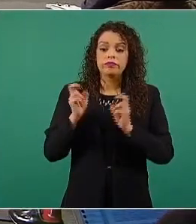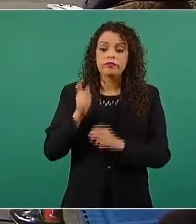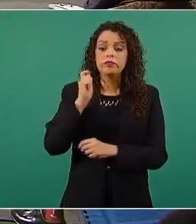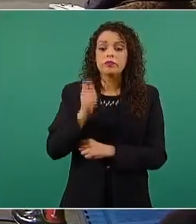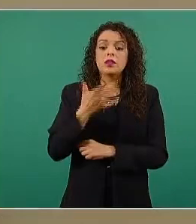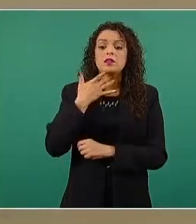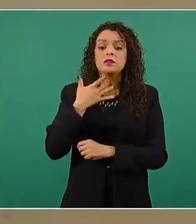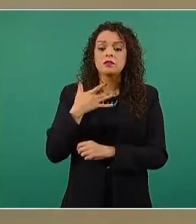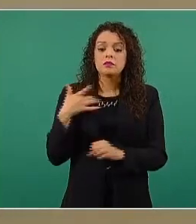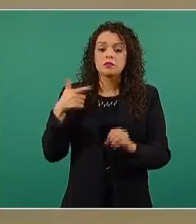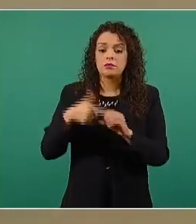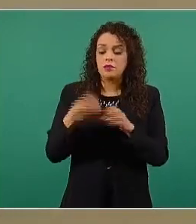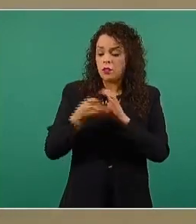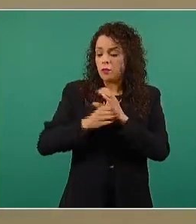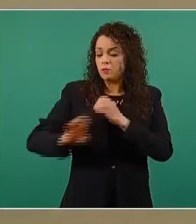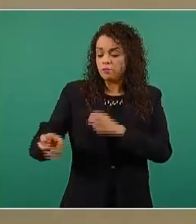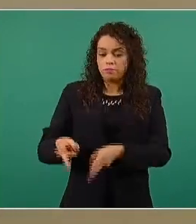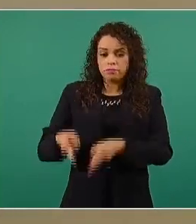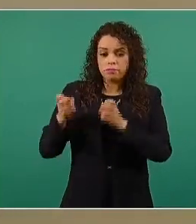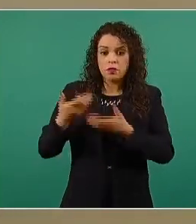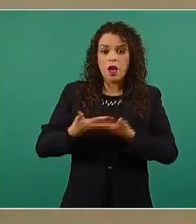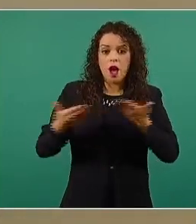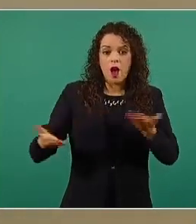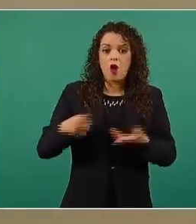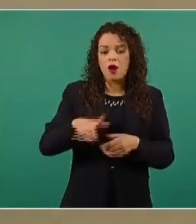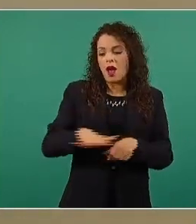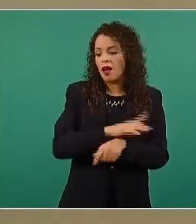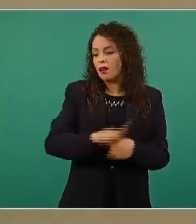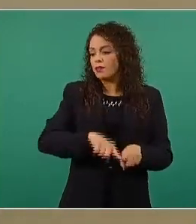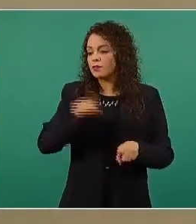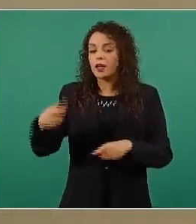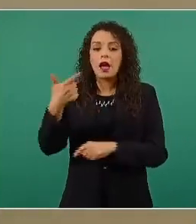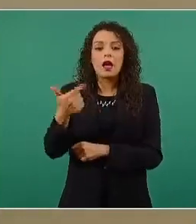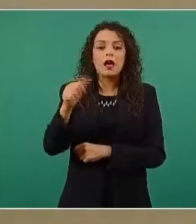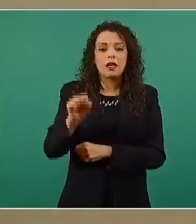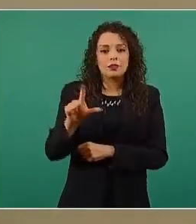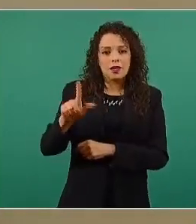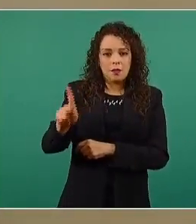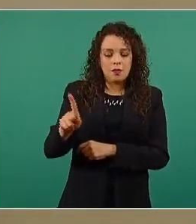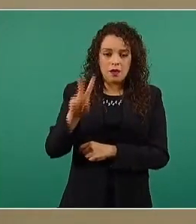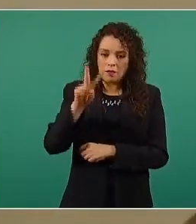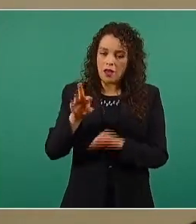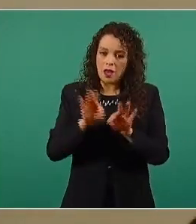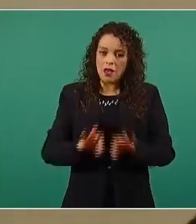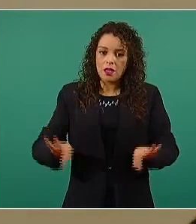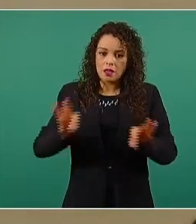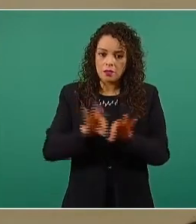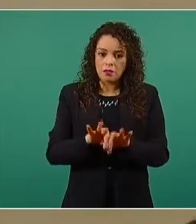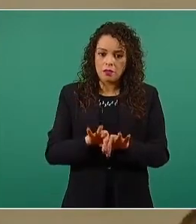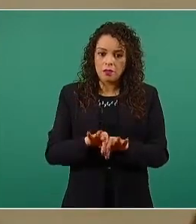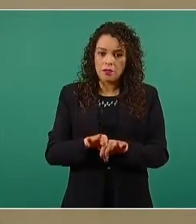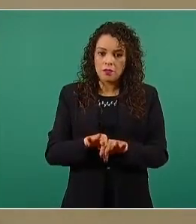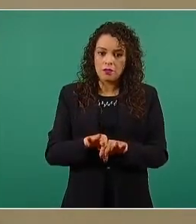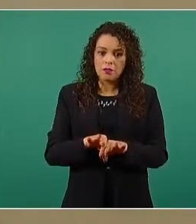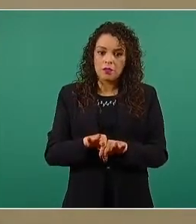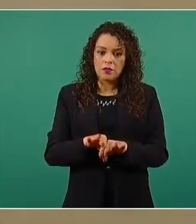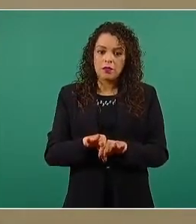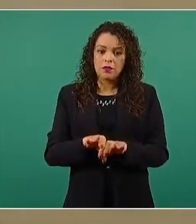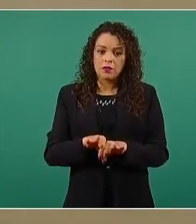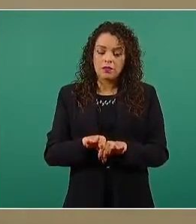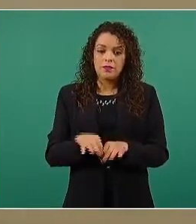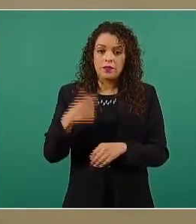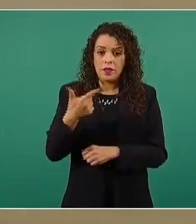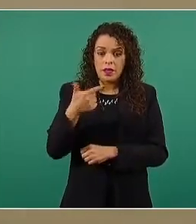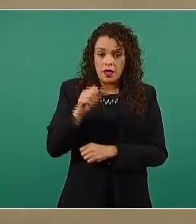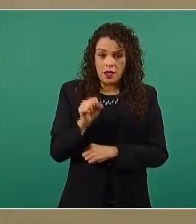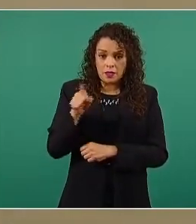el huachicol, pues se pasaron ahora al robo de gas. Es importante hacer esta anotación, señor presidente. El robo de